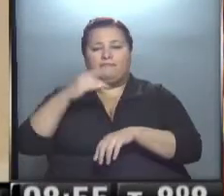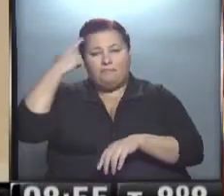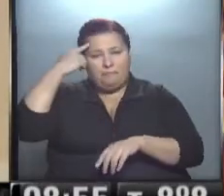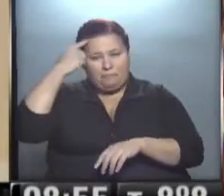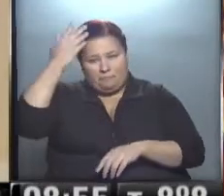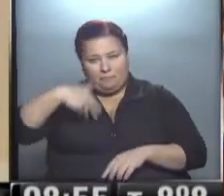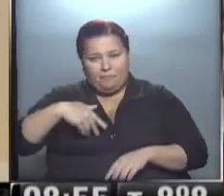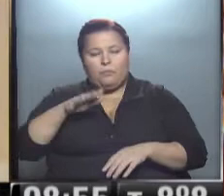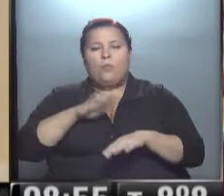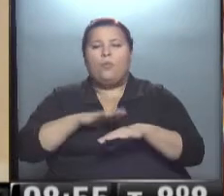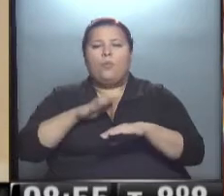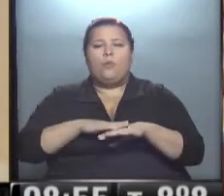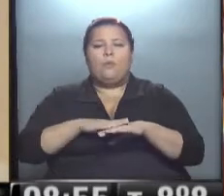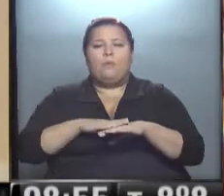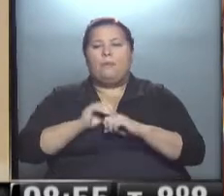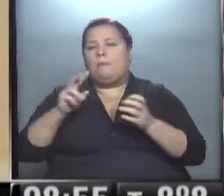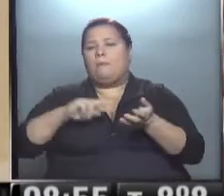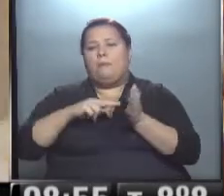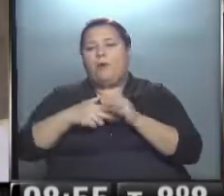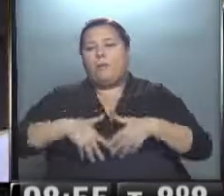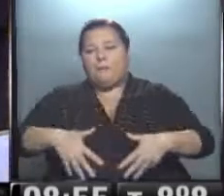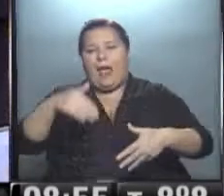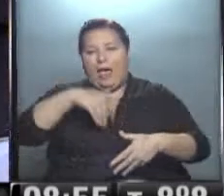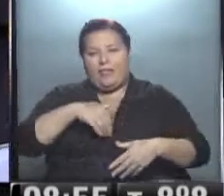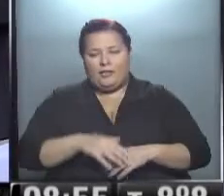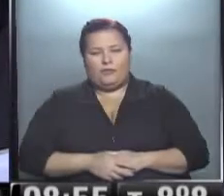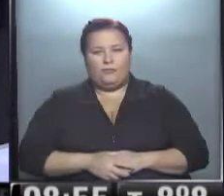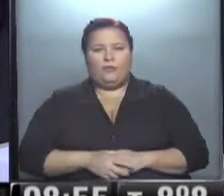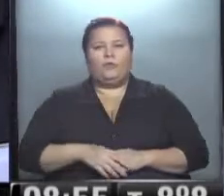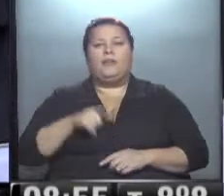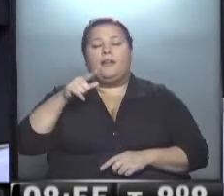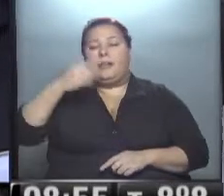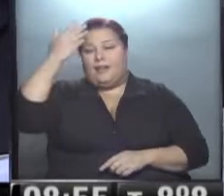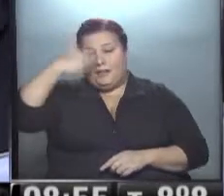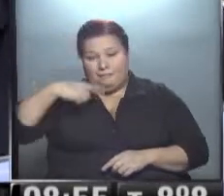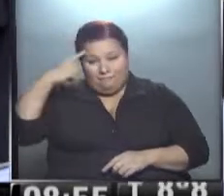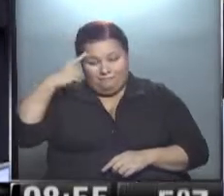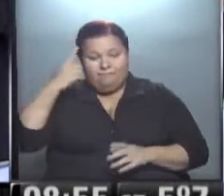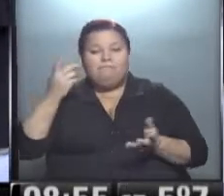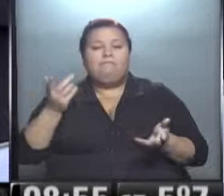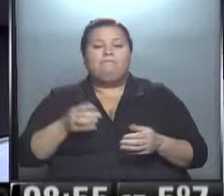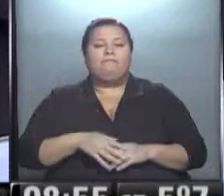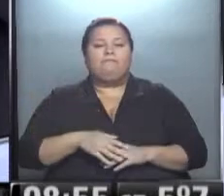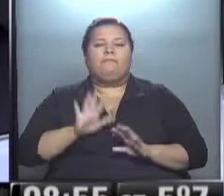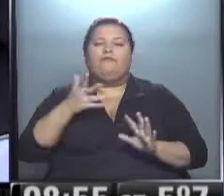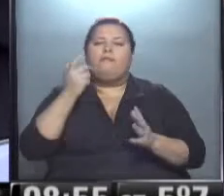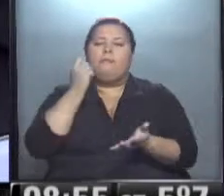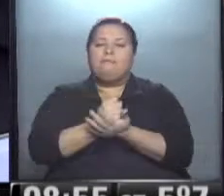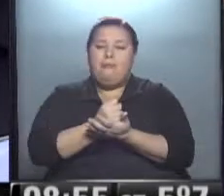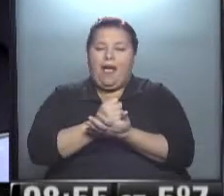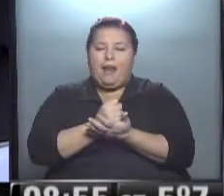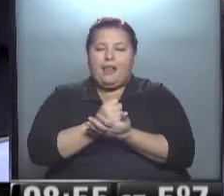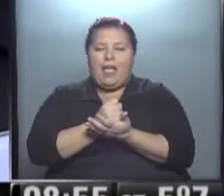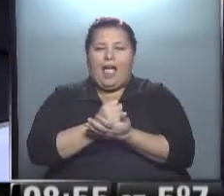cerebral por un inconveniente que tuvimos durante el parto. A raíz de la parálisis le quedó como consecuencia